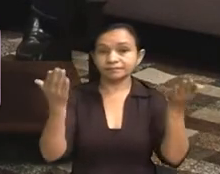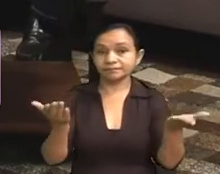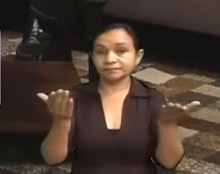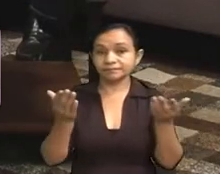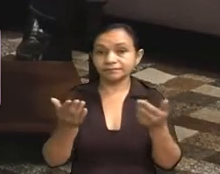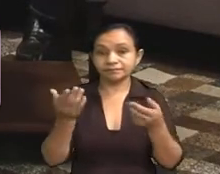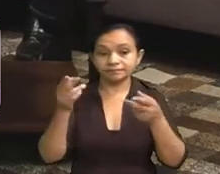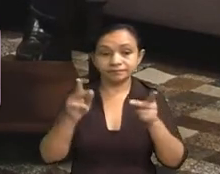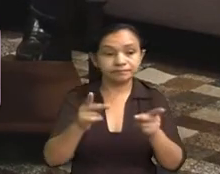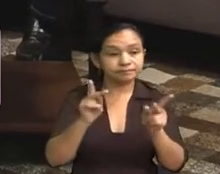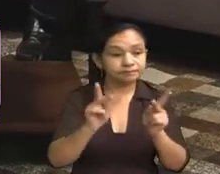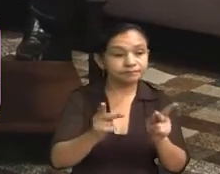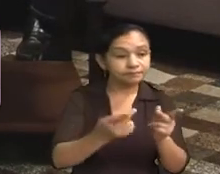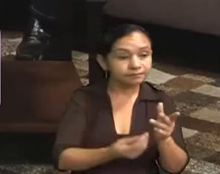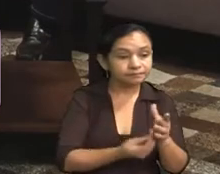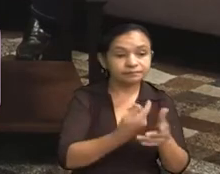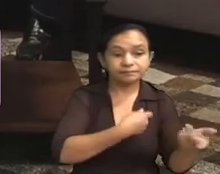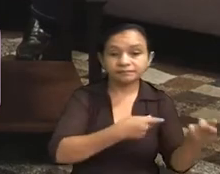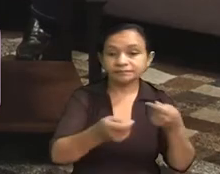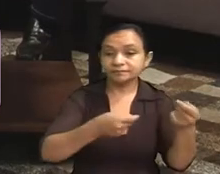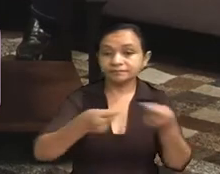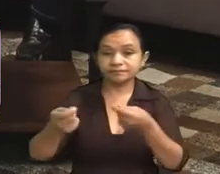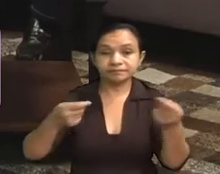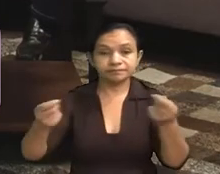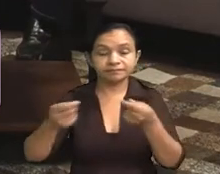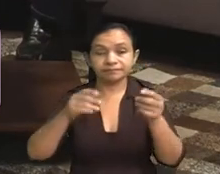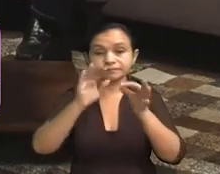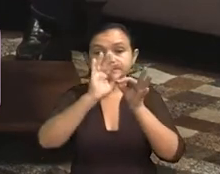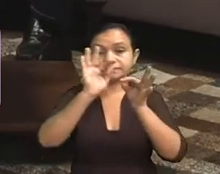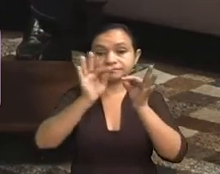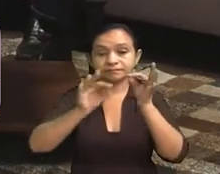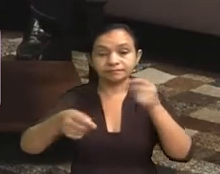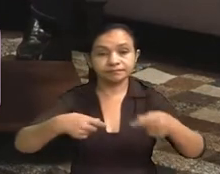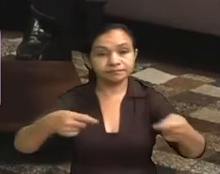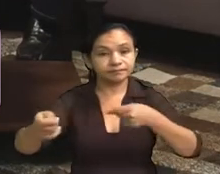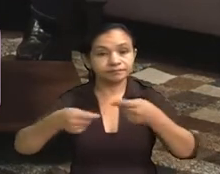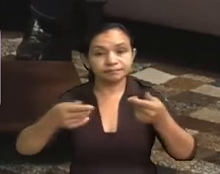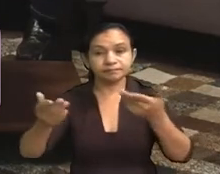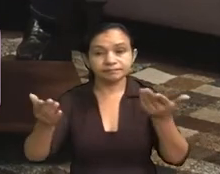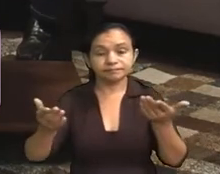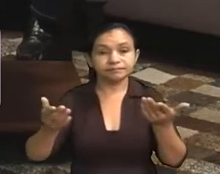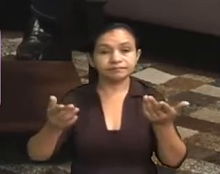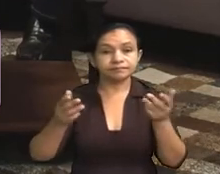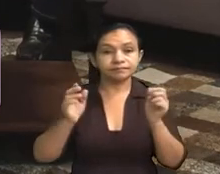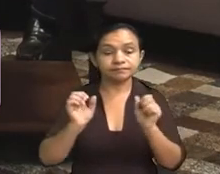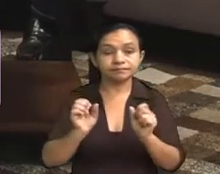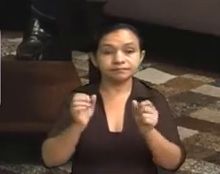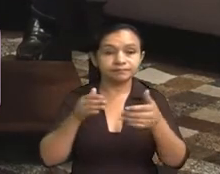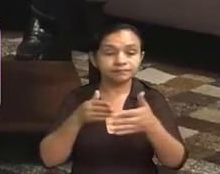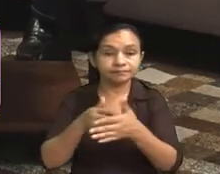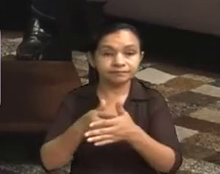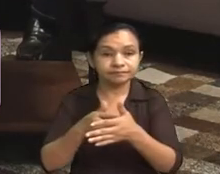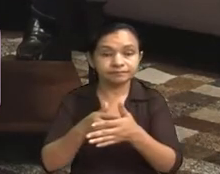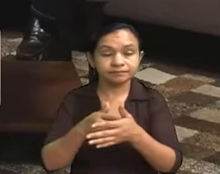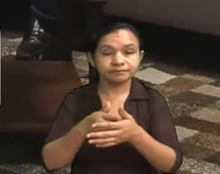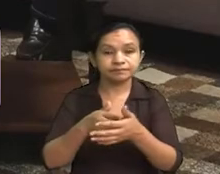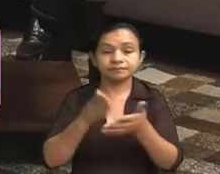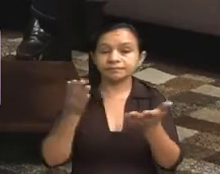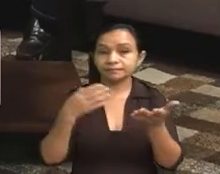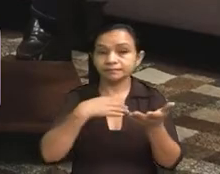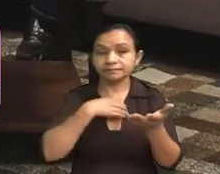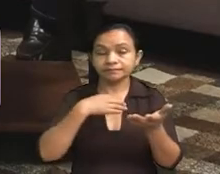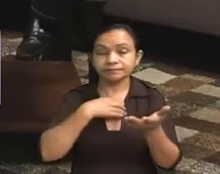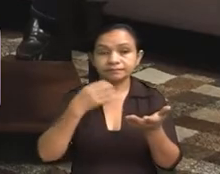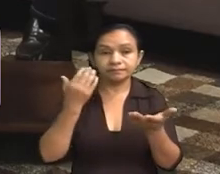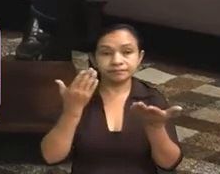los emprendimientos por todo el país, lo vemos en las ferias, lo vemos Y disculpe que le interrumpa ahí con lo de los emprendimientos,